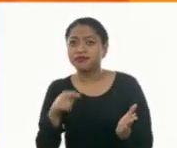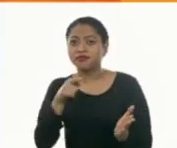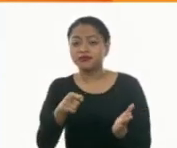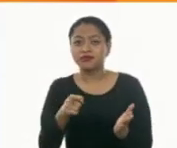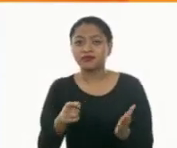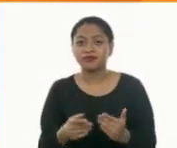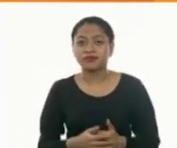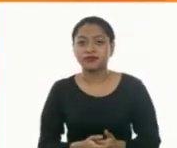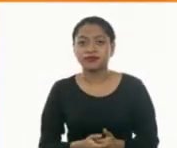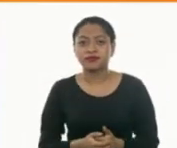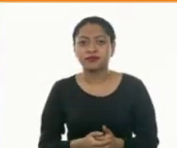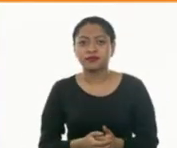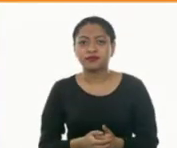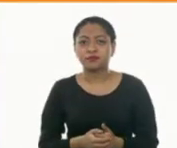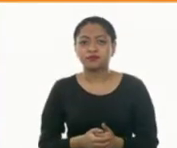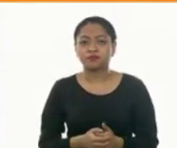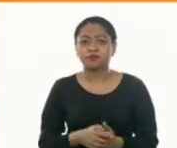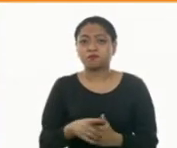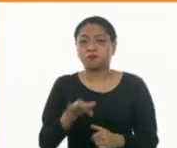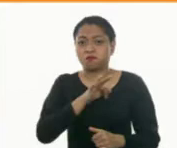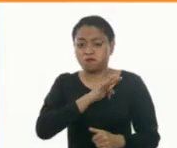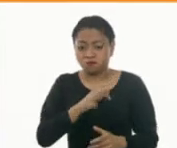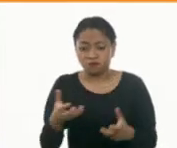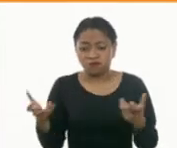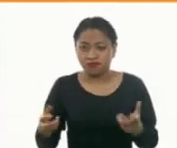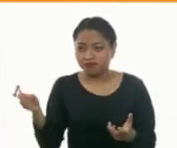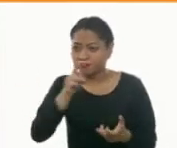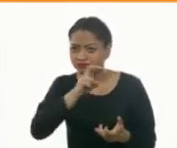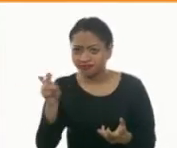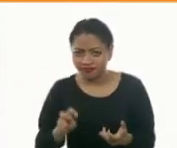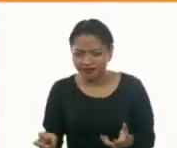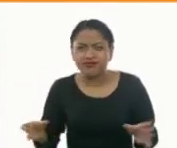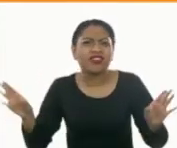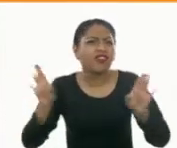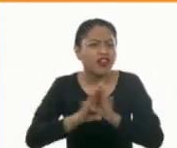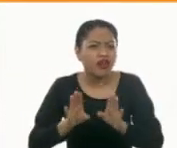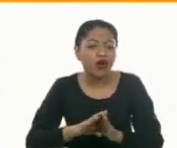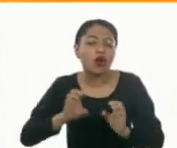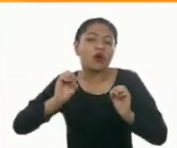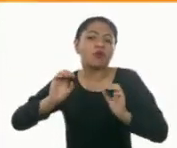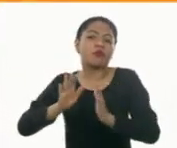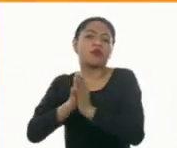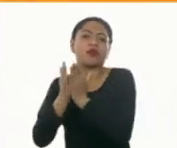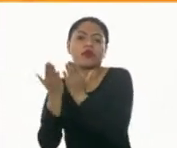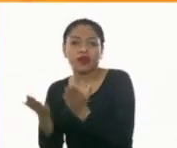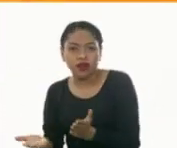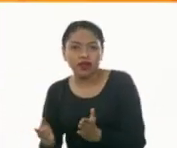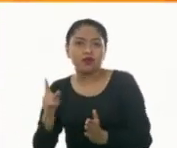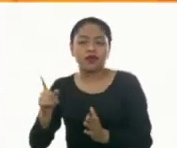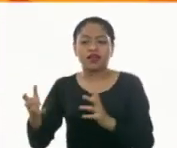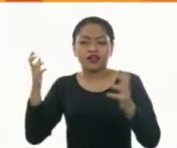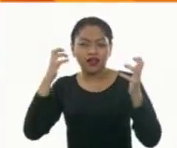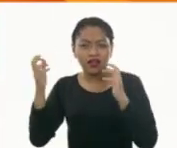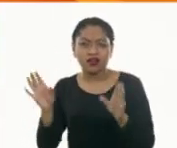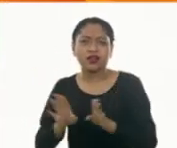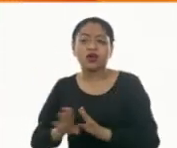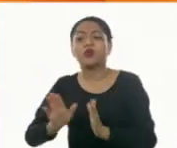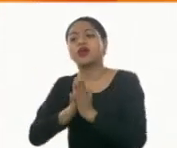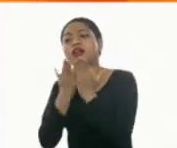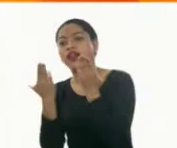logramos hacer una pizza, el libro de la hora del baño, el libro de mi